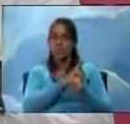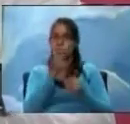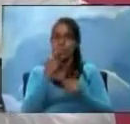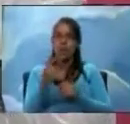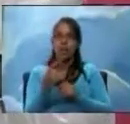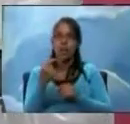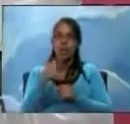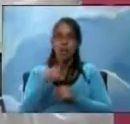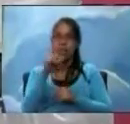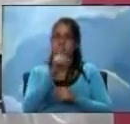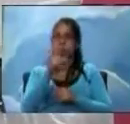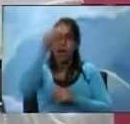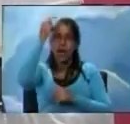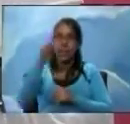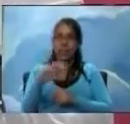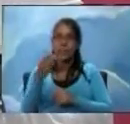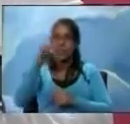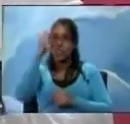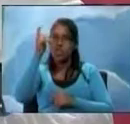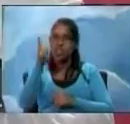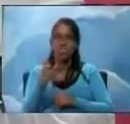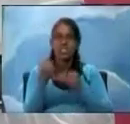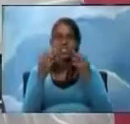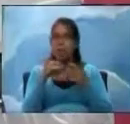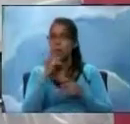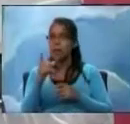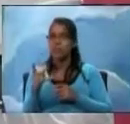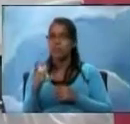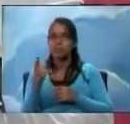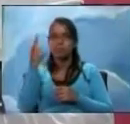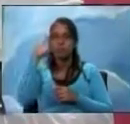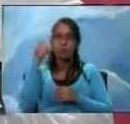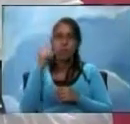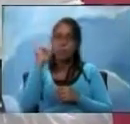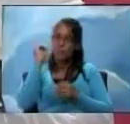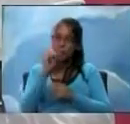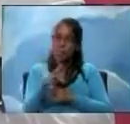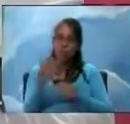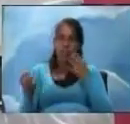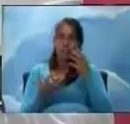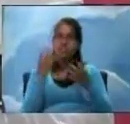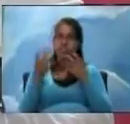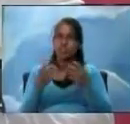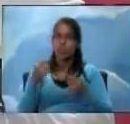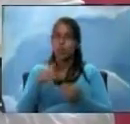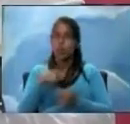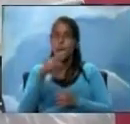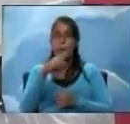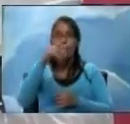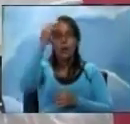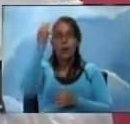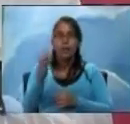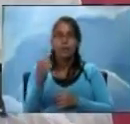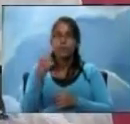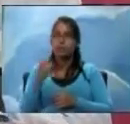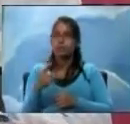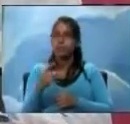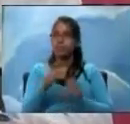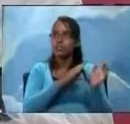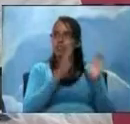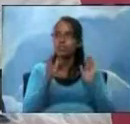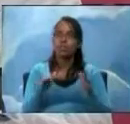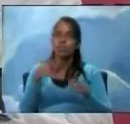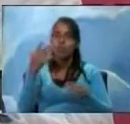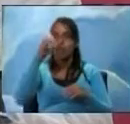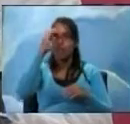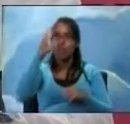decir, yo no creo que Dios sea tan malo para mandarnos al infierno. Yo no creo que, como dicen los evangélicos, que